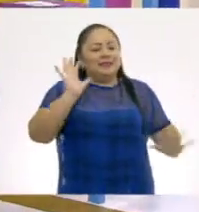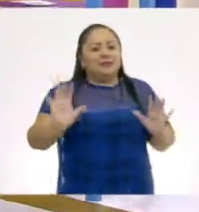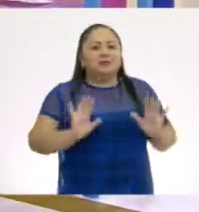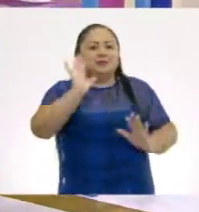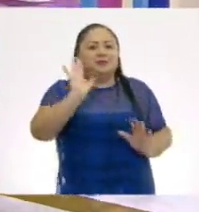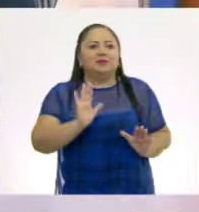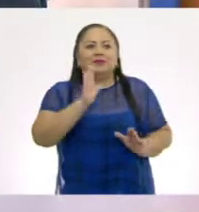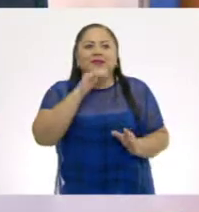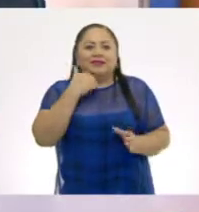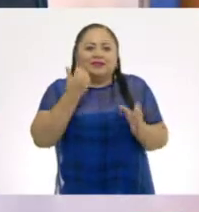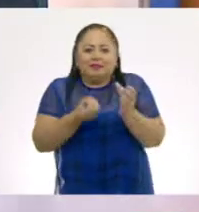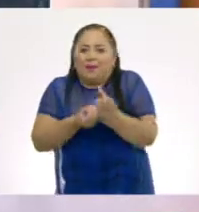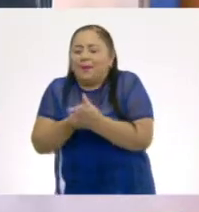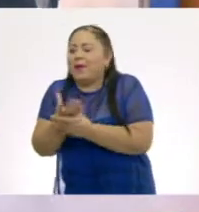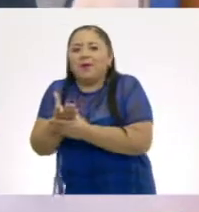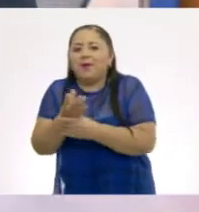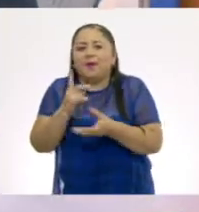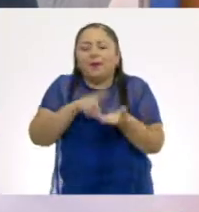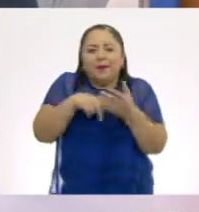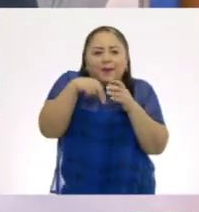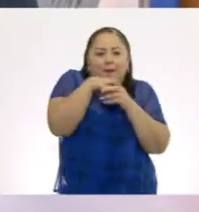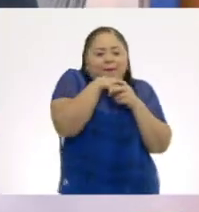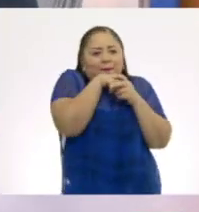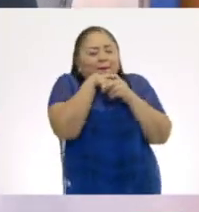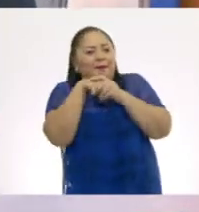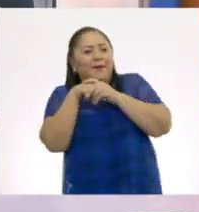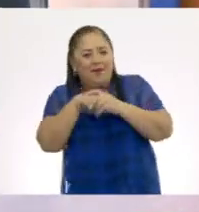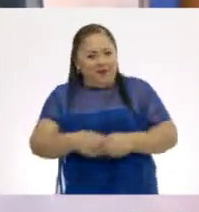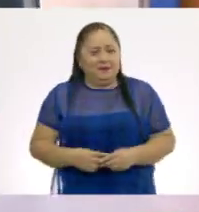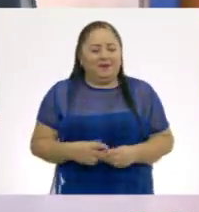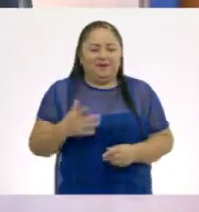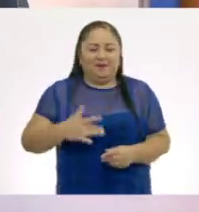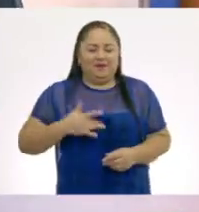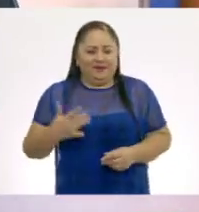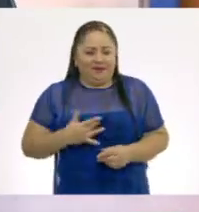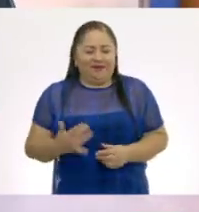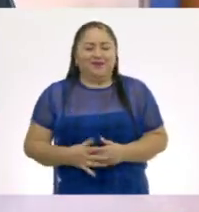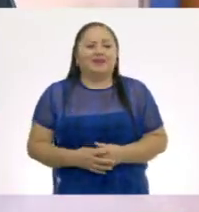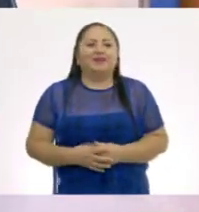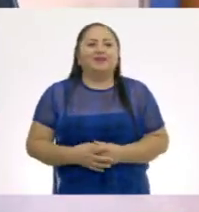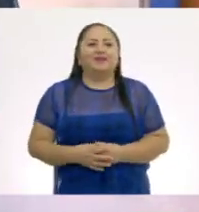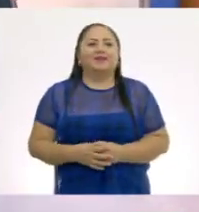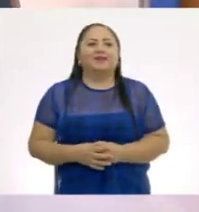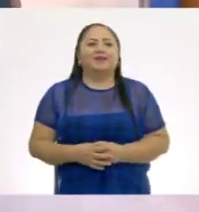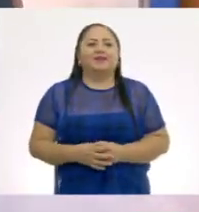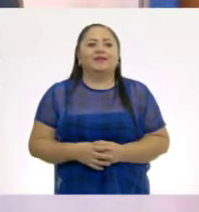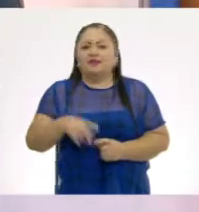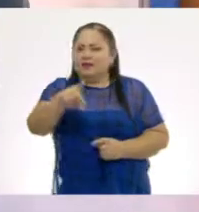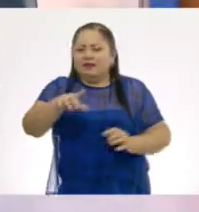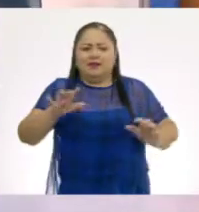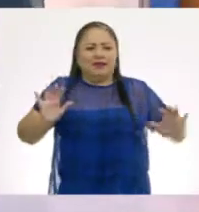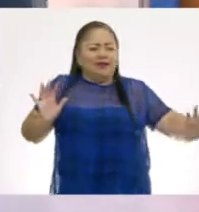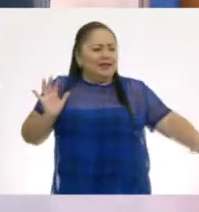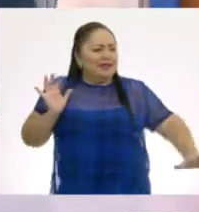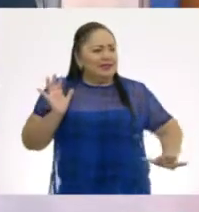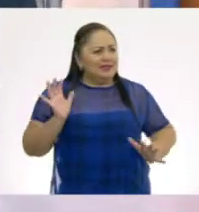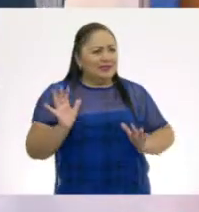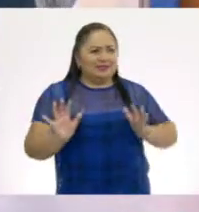quisiera salir toda la fuerza. Exacto. Muy bien. Estiren.